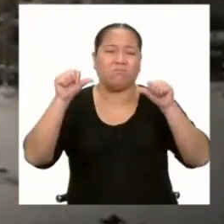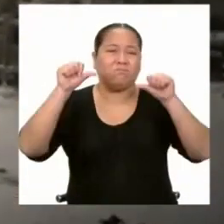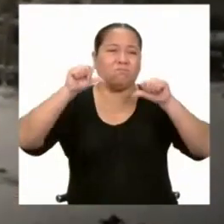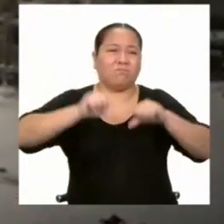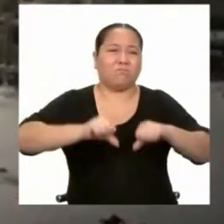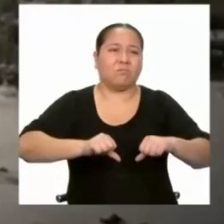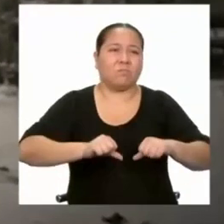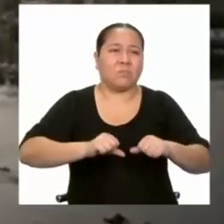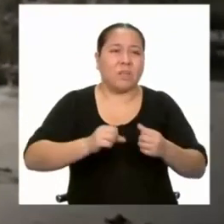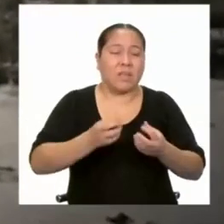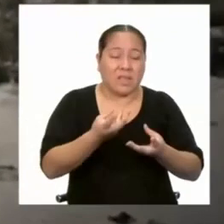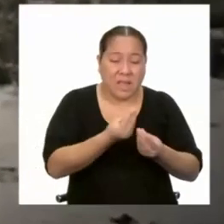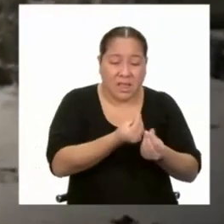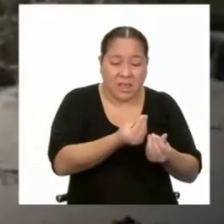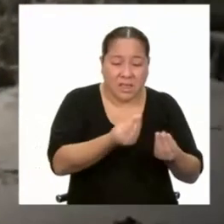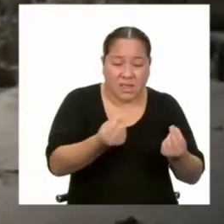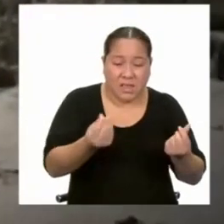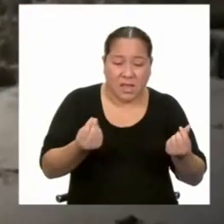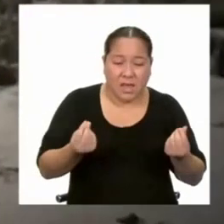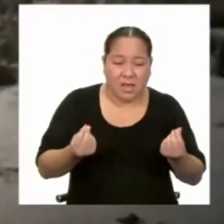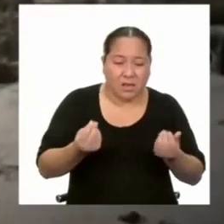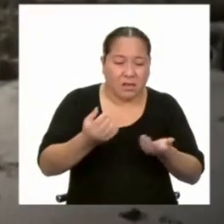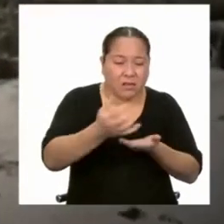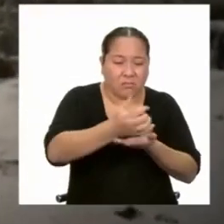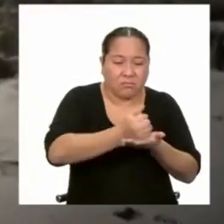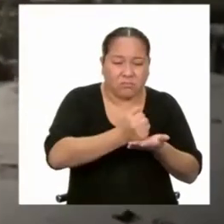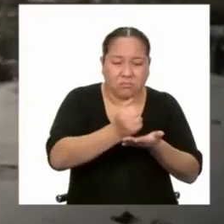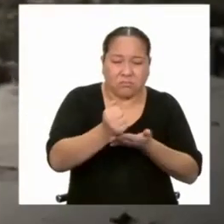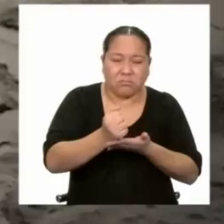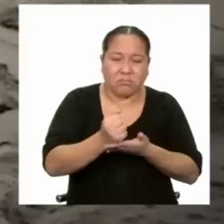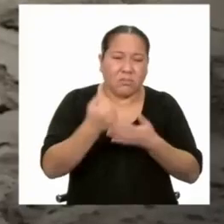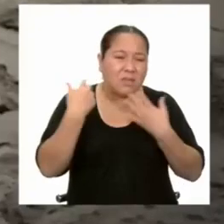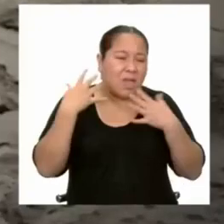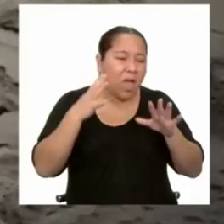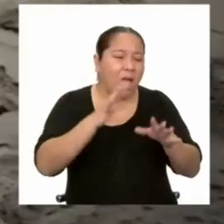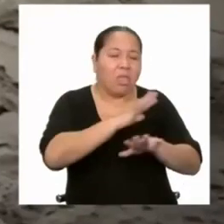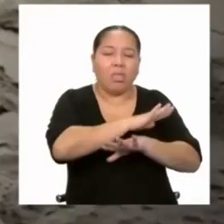vez explotada, genera muy poco.